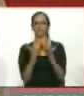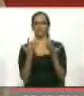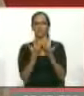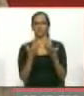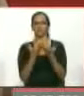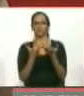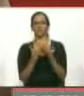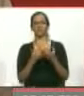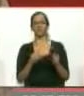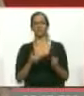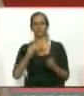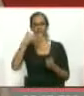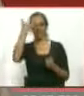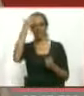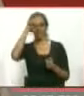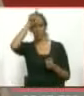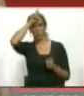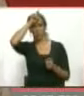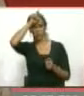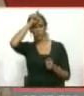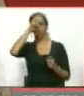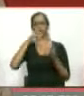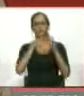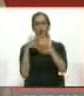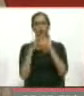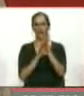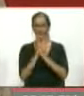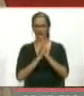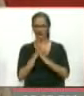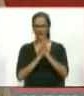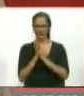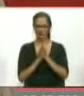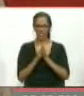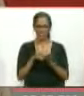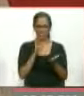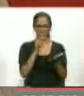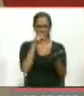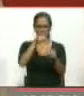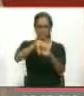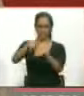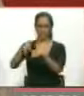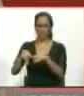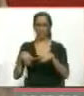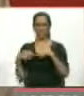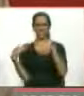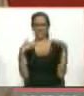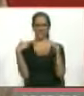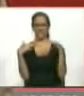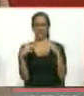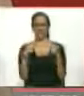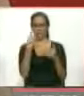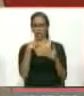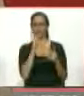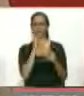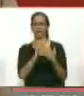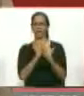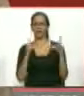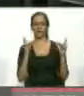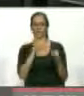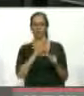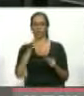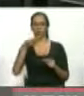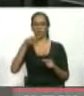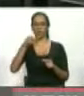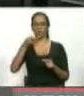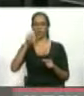con turquía eeuu con sus manos parando el mundo de guerra miseria en lograr libertad acción rudas fueron sí